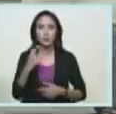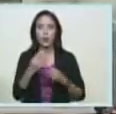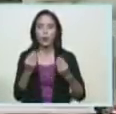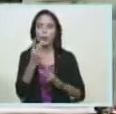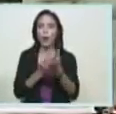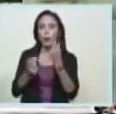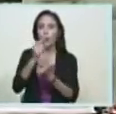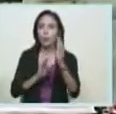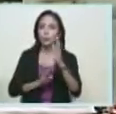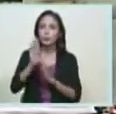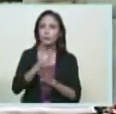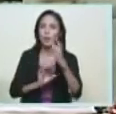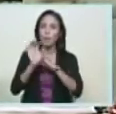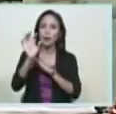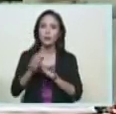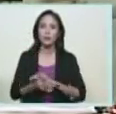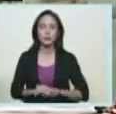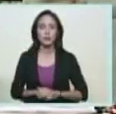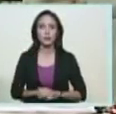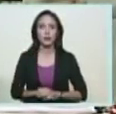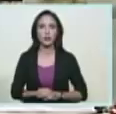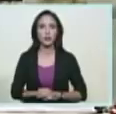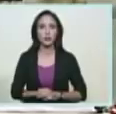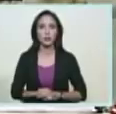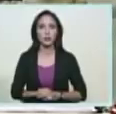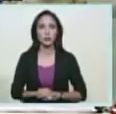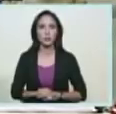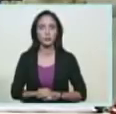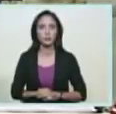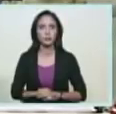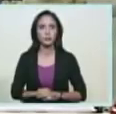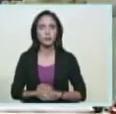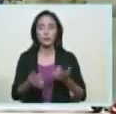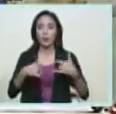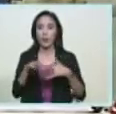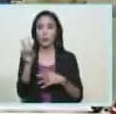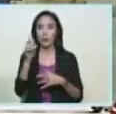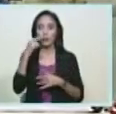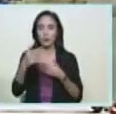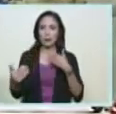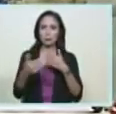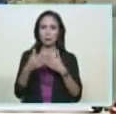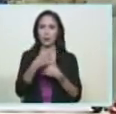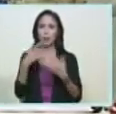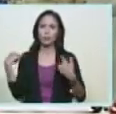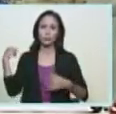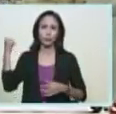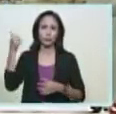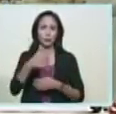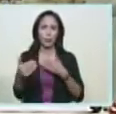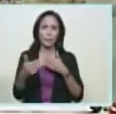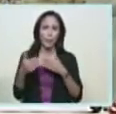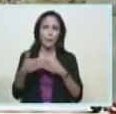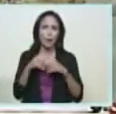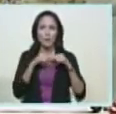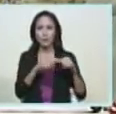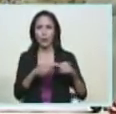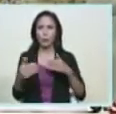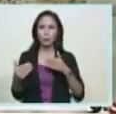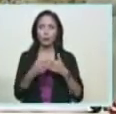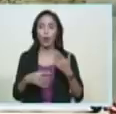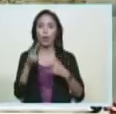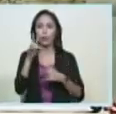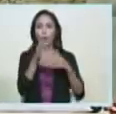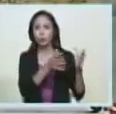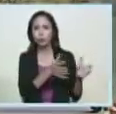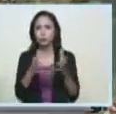materia económica del país venezuela ha sido atrapada durante estos años por dos